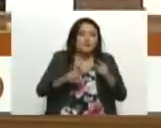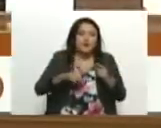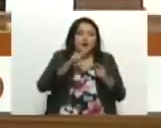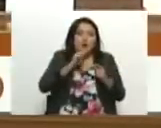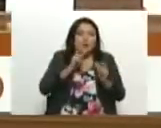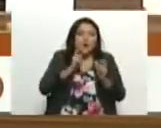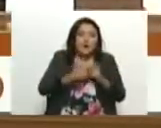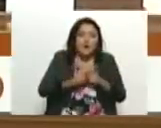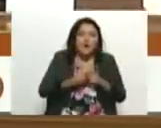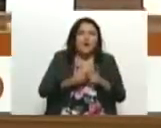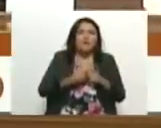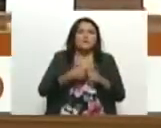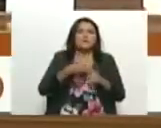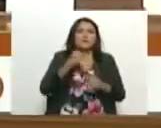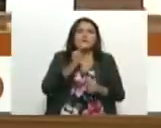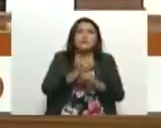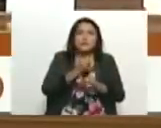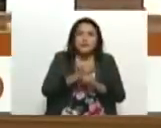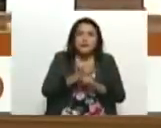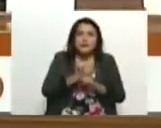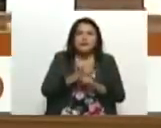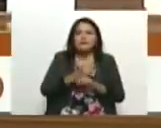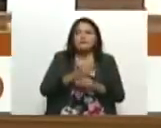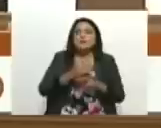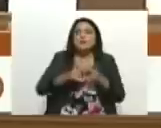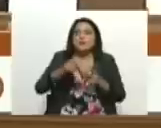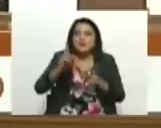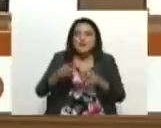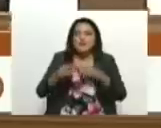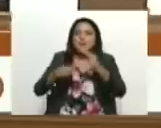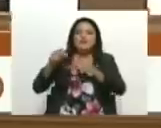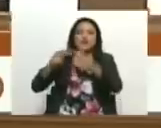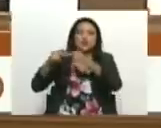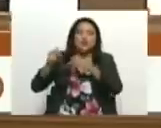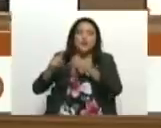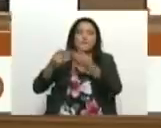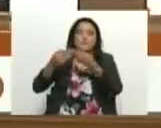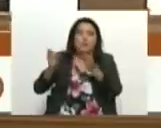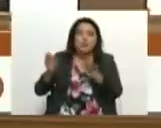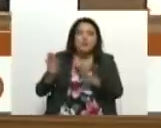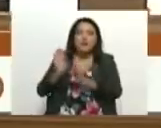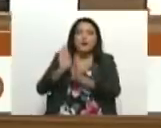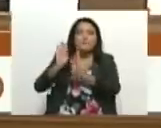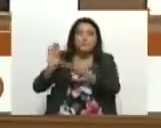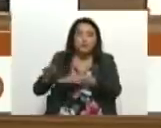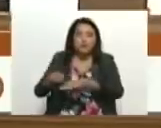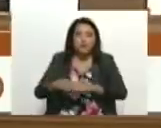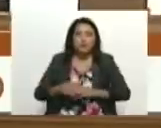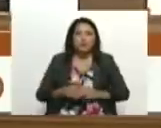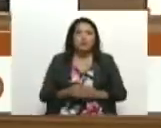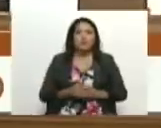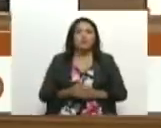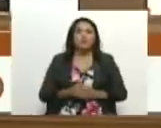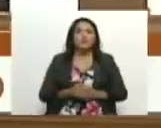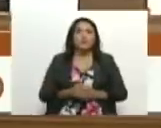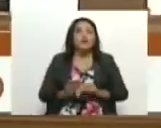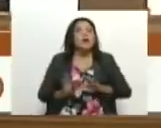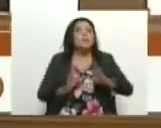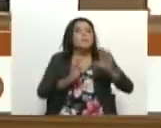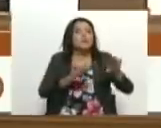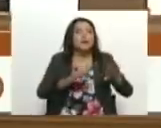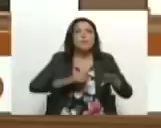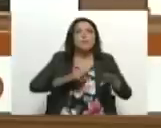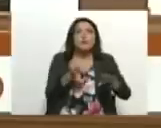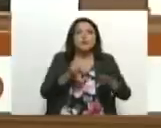recuperar, mantener y ampliar la infraestructura pública, apoyar la dotación y fortalecimiento operativo de los organismos de seguridad